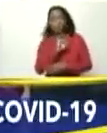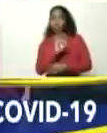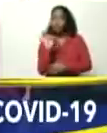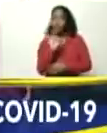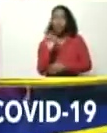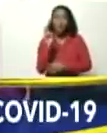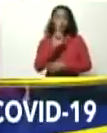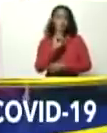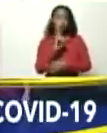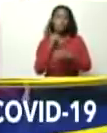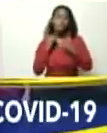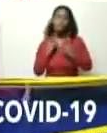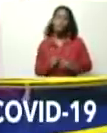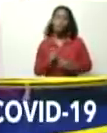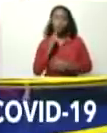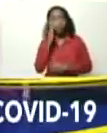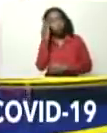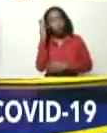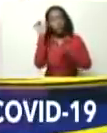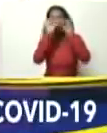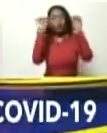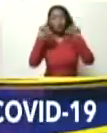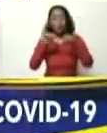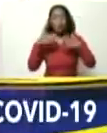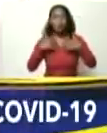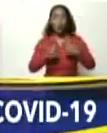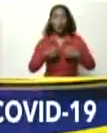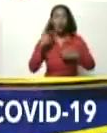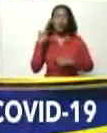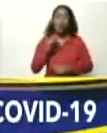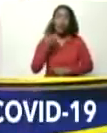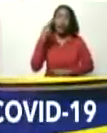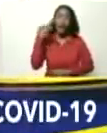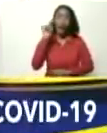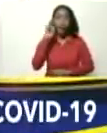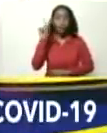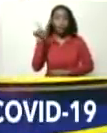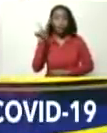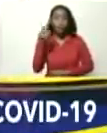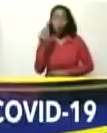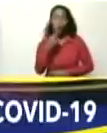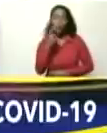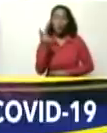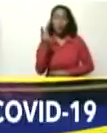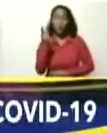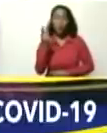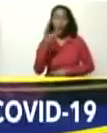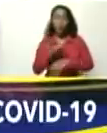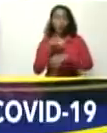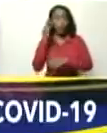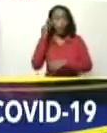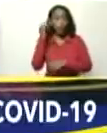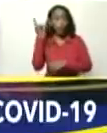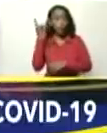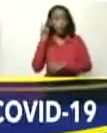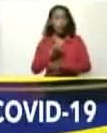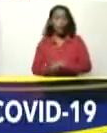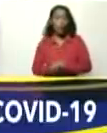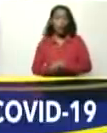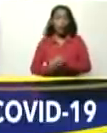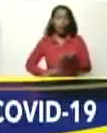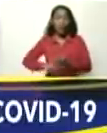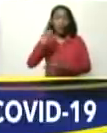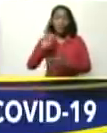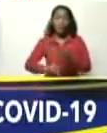no duerme. El sistema de salud tiene que estar allí, como dijo la doctora Marisela, como ha afirmado el